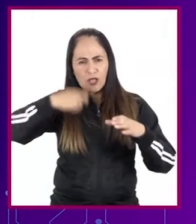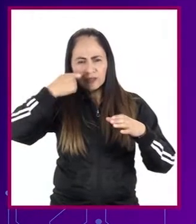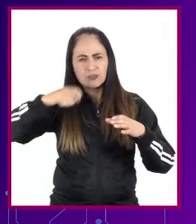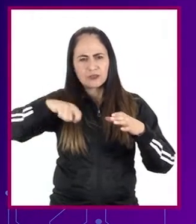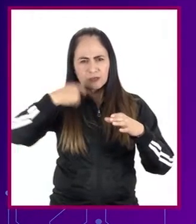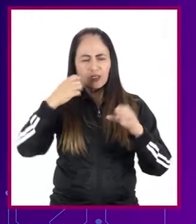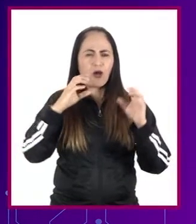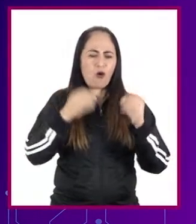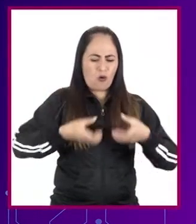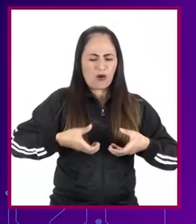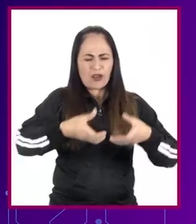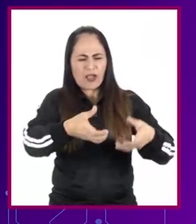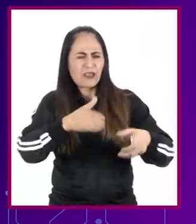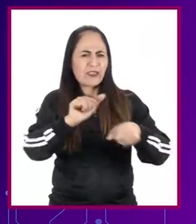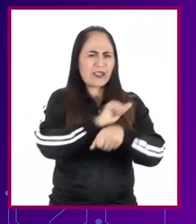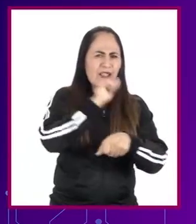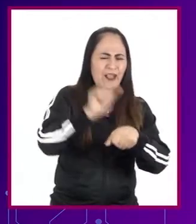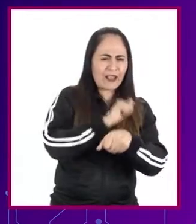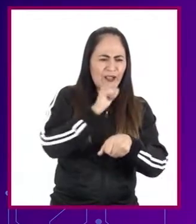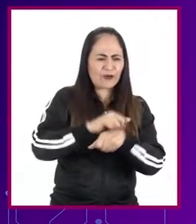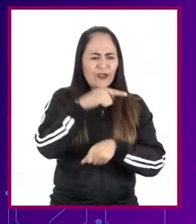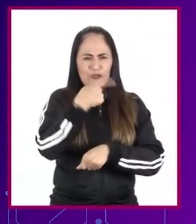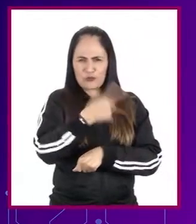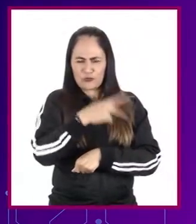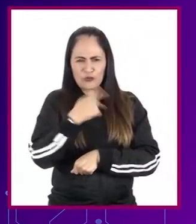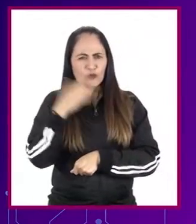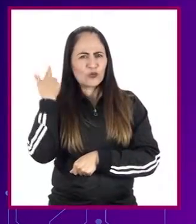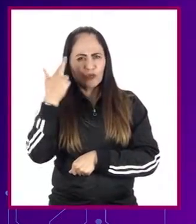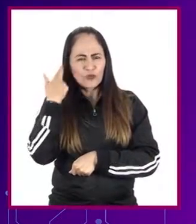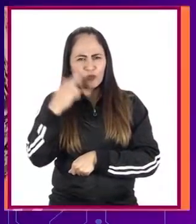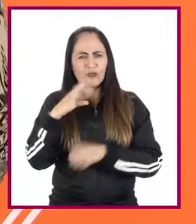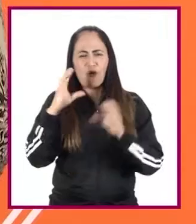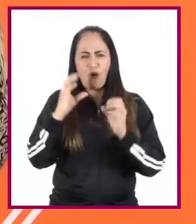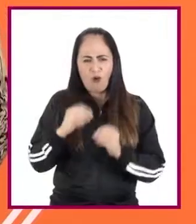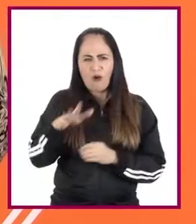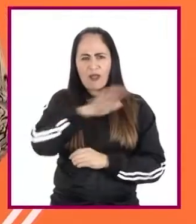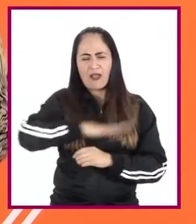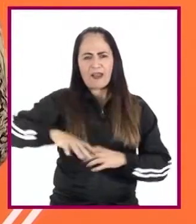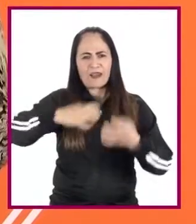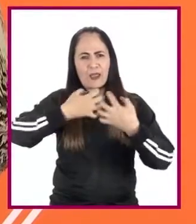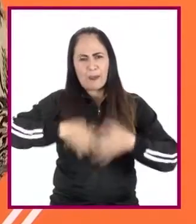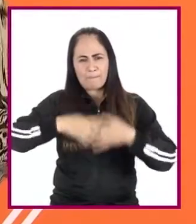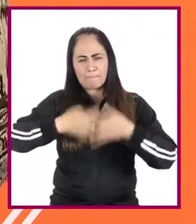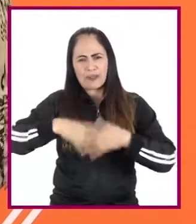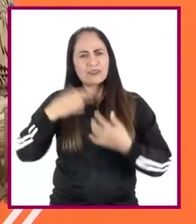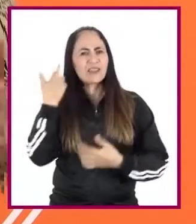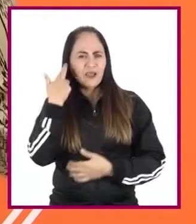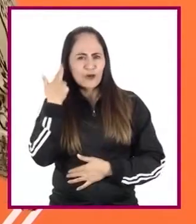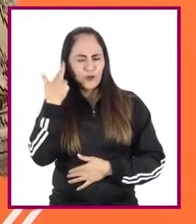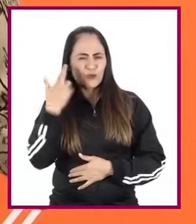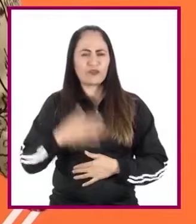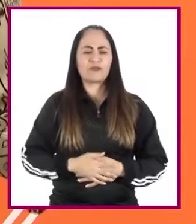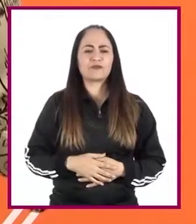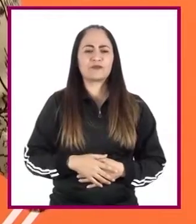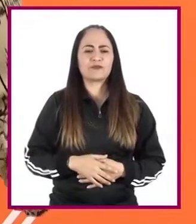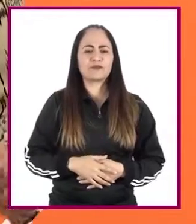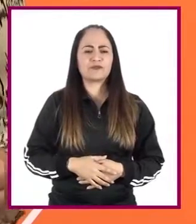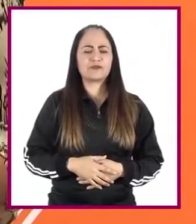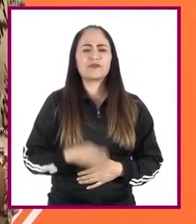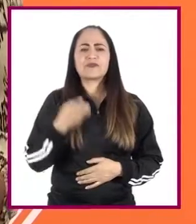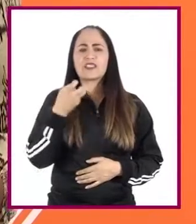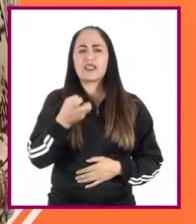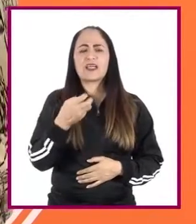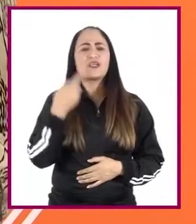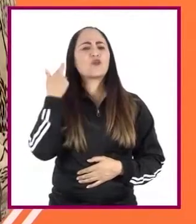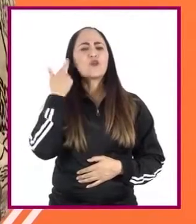de calle o de máquinas en una escena industrial. En la decoración sonora se van a resaltar los sonidos